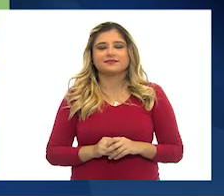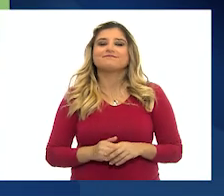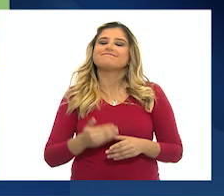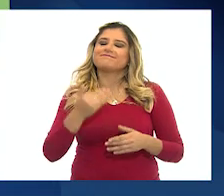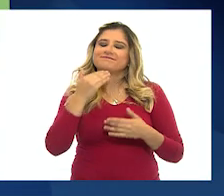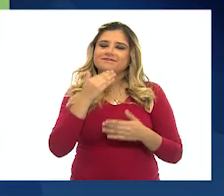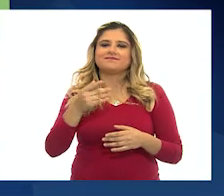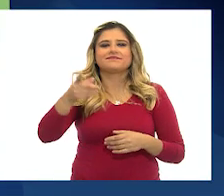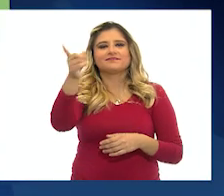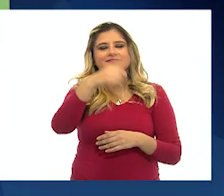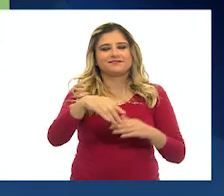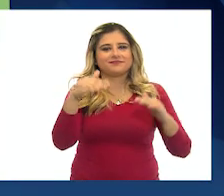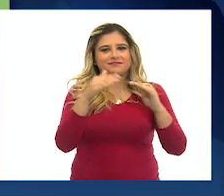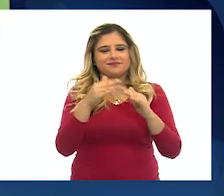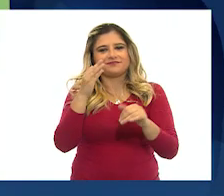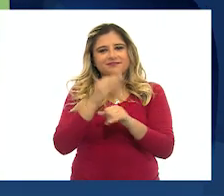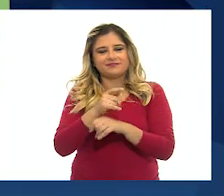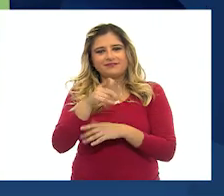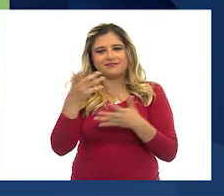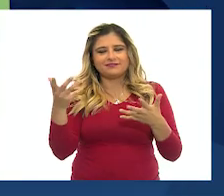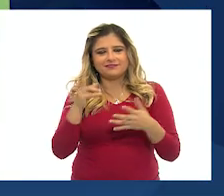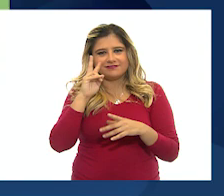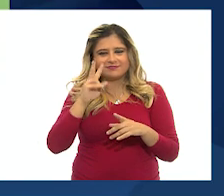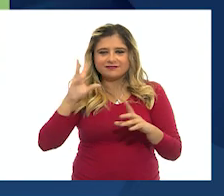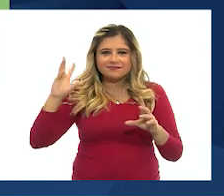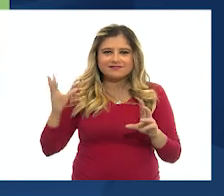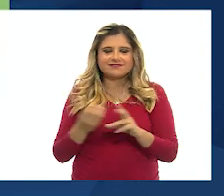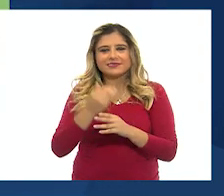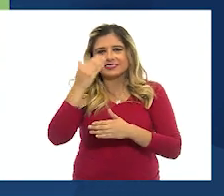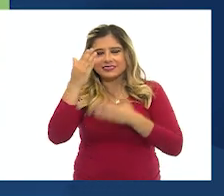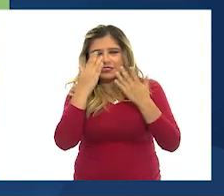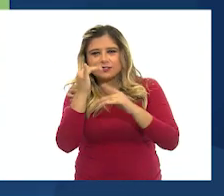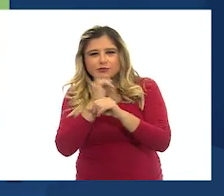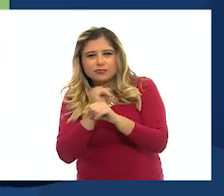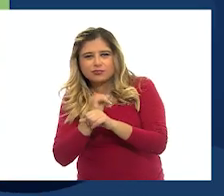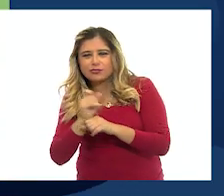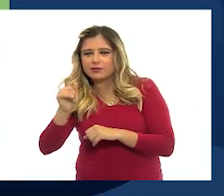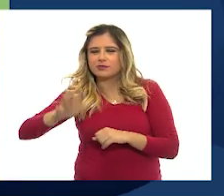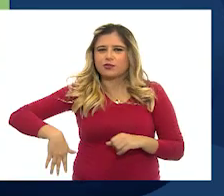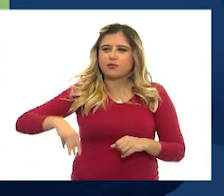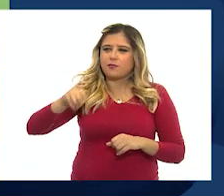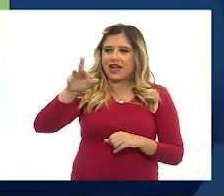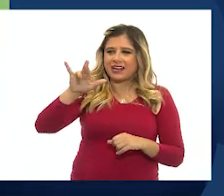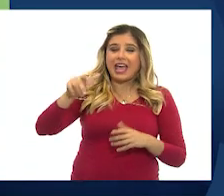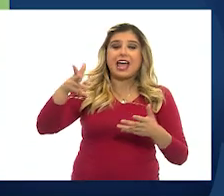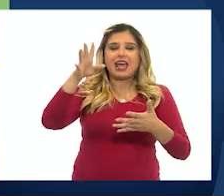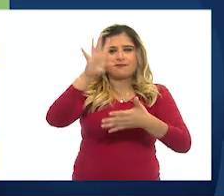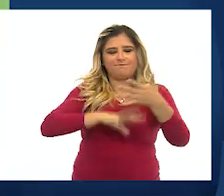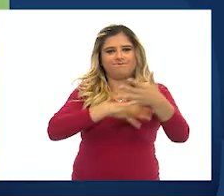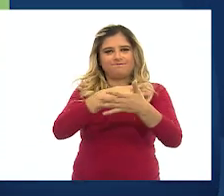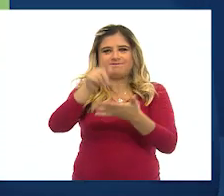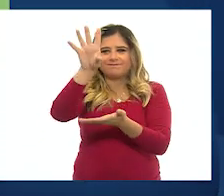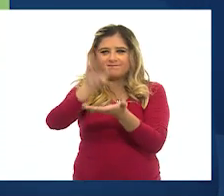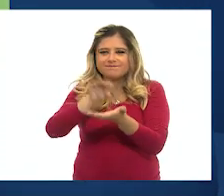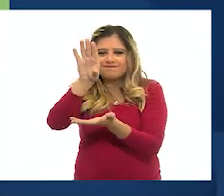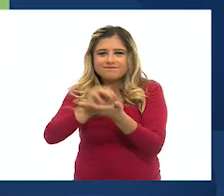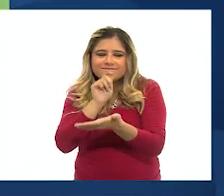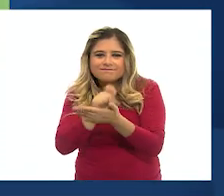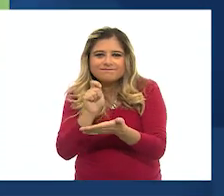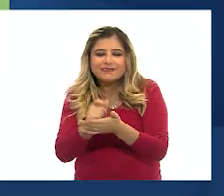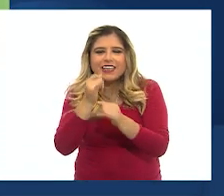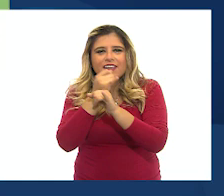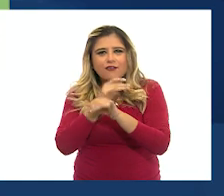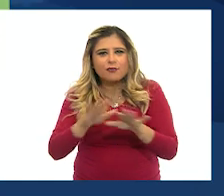es que ustedes en casa, a partir de todo lo que hemos estudiado y comentó María, completen esta tabla con la información